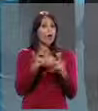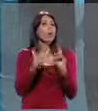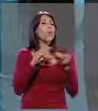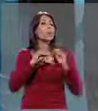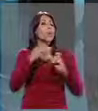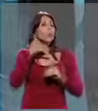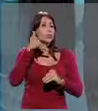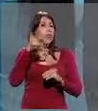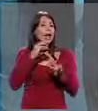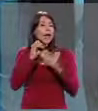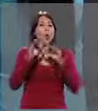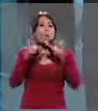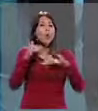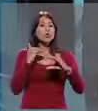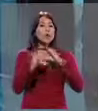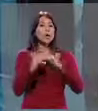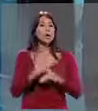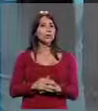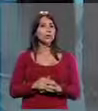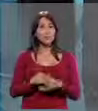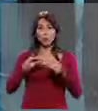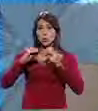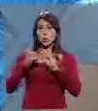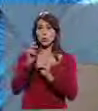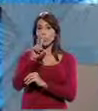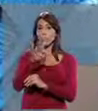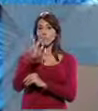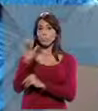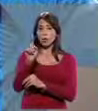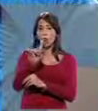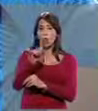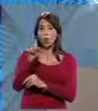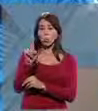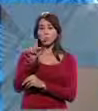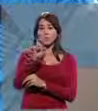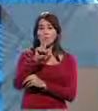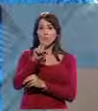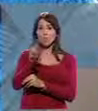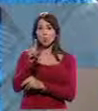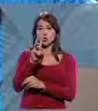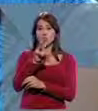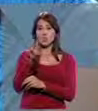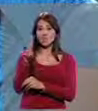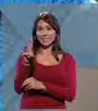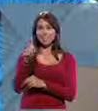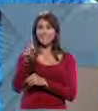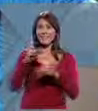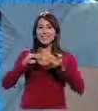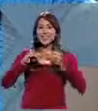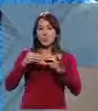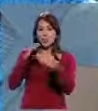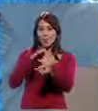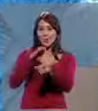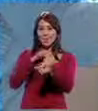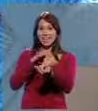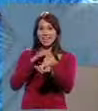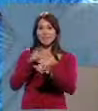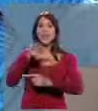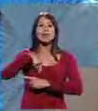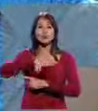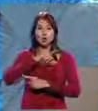qué número de teléfono puede contactar o algún correo electrónico el 251 2166 esa es el número de la clínica